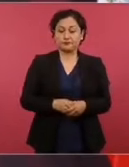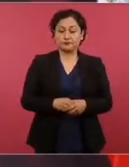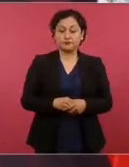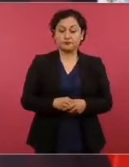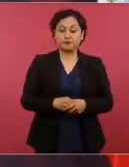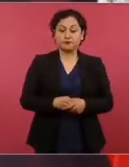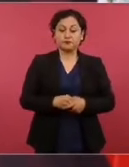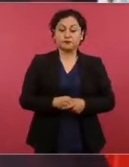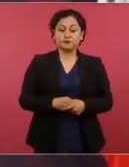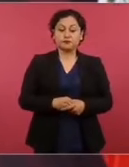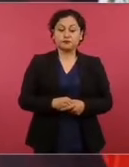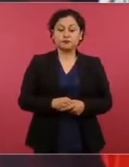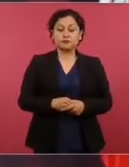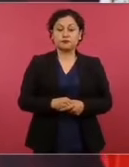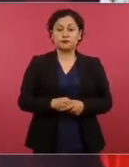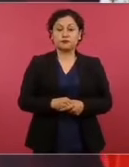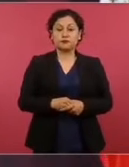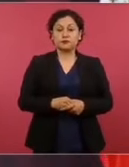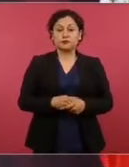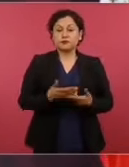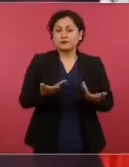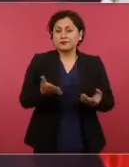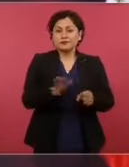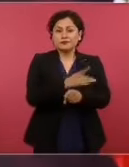Y el voto tiene que ser libre.